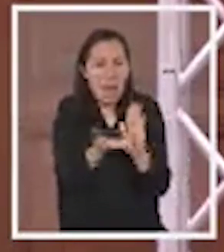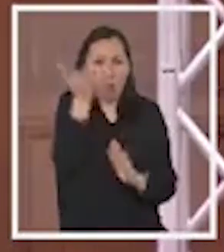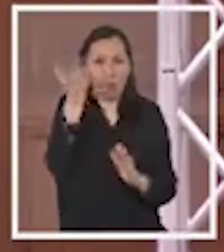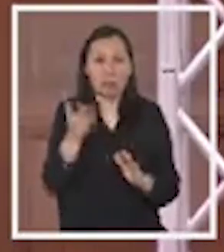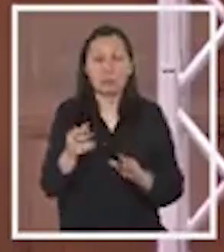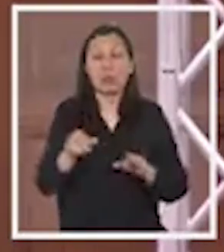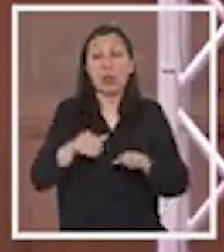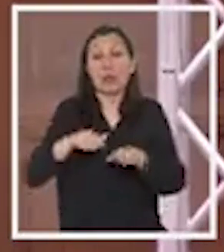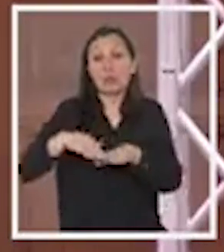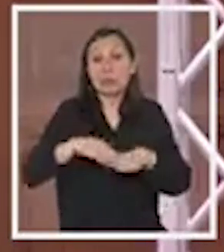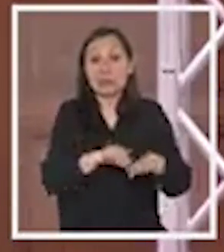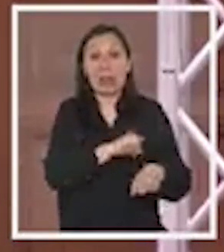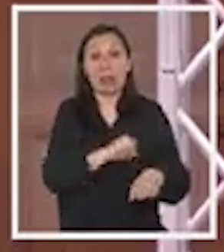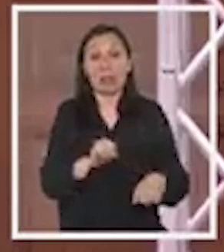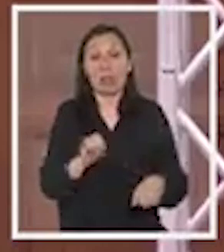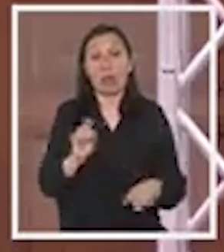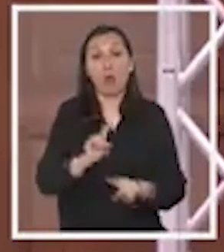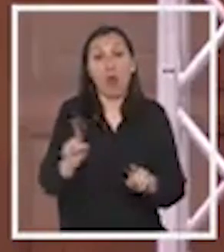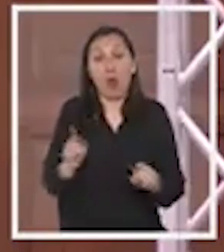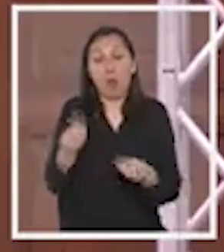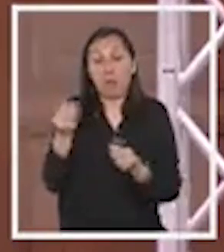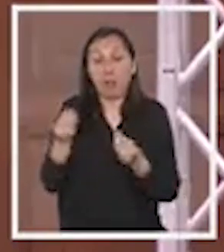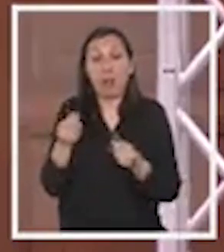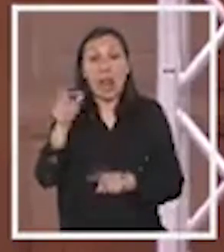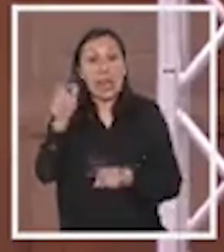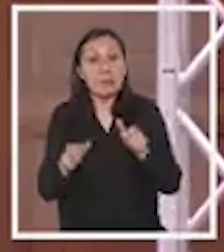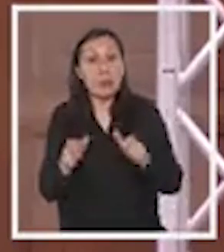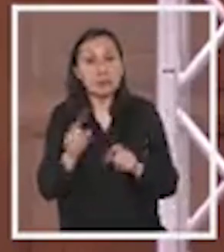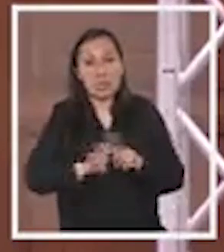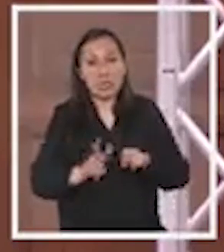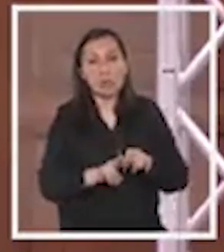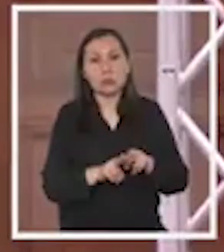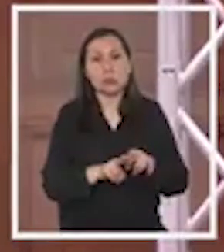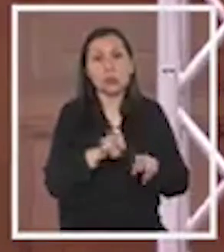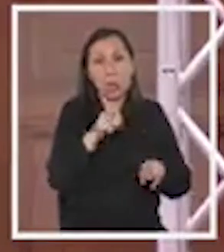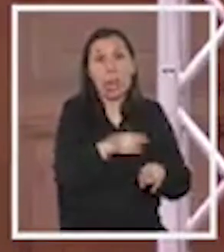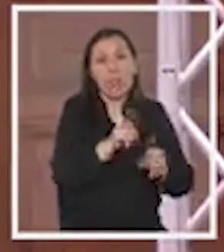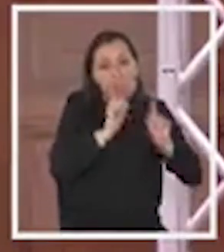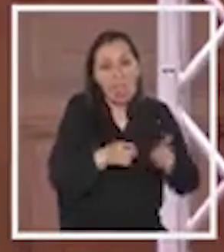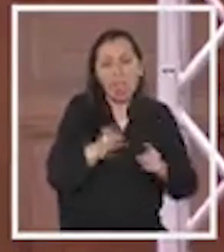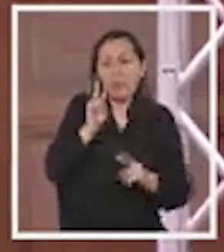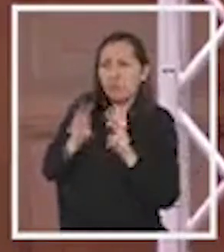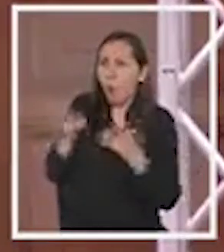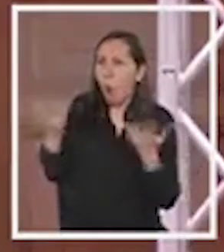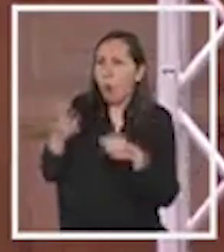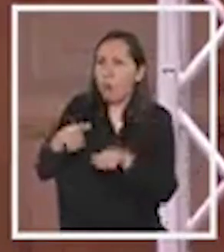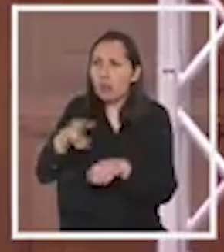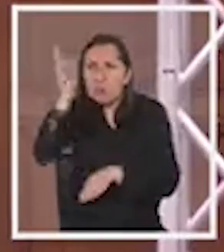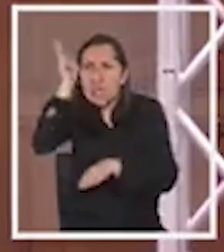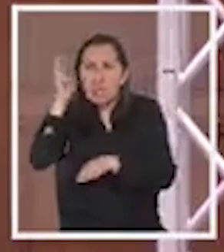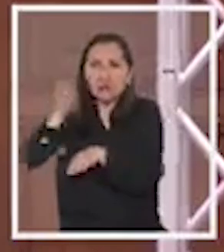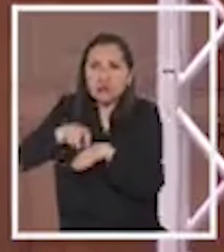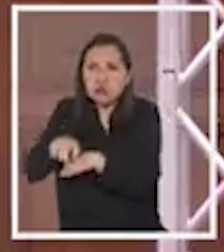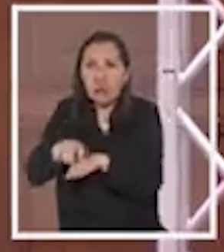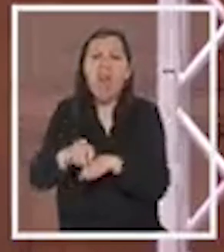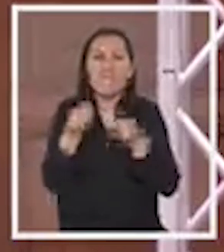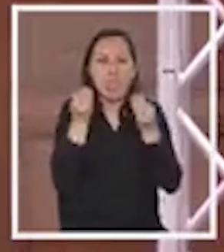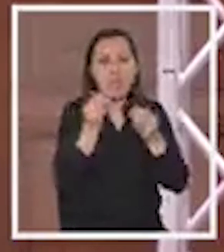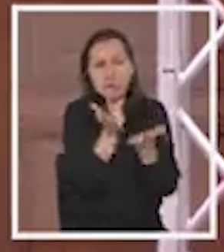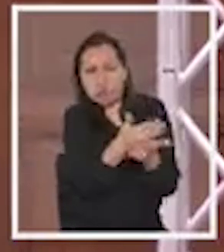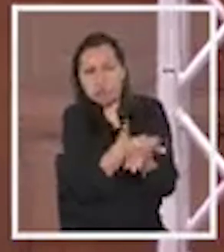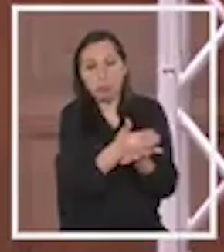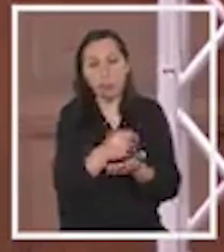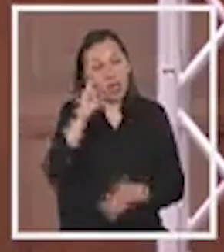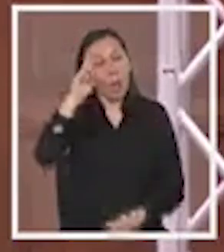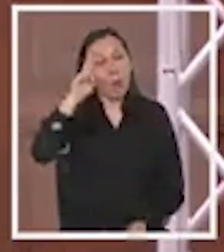El Transantiago seguramente no hubiese salido como salió si la gente que lo elaboró hubiese andado en micro, en su momento. O, ¿se